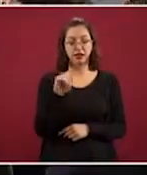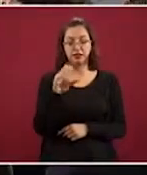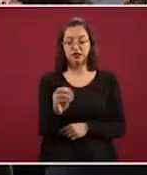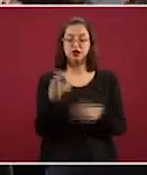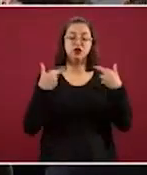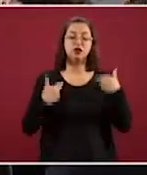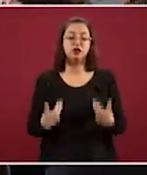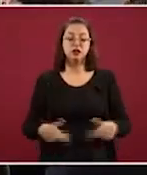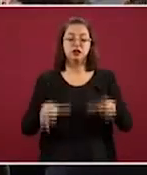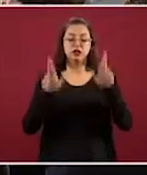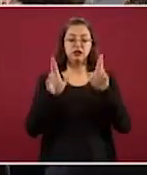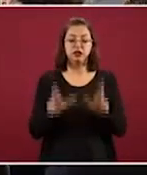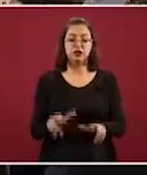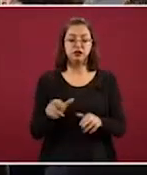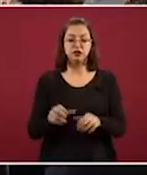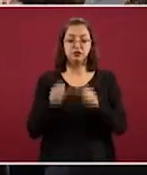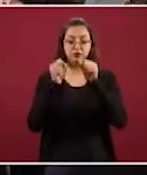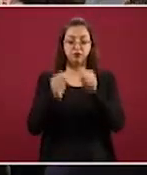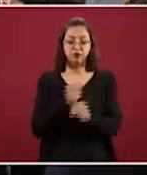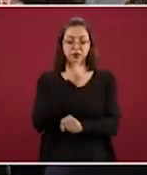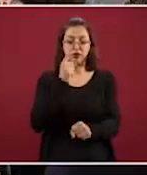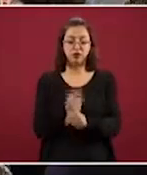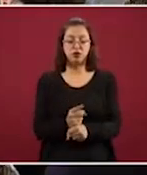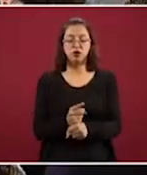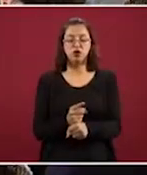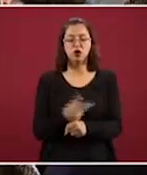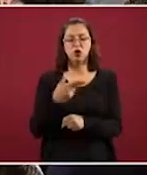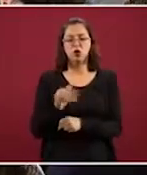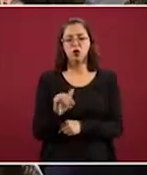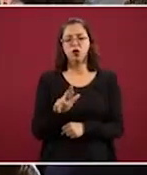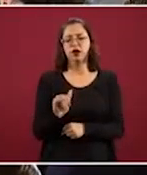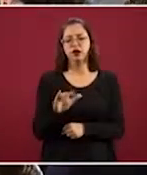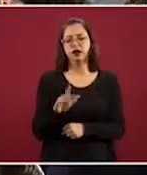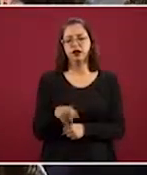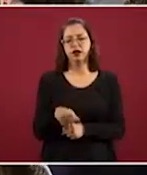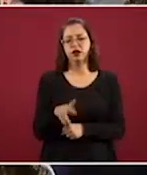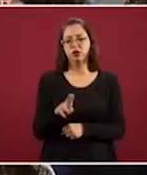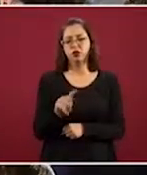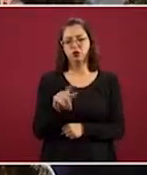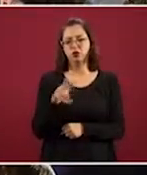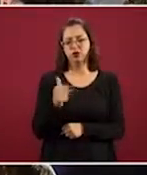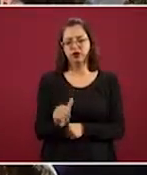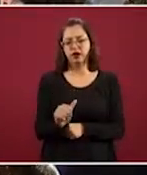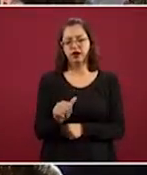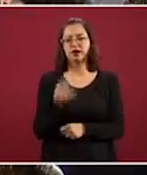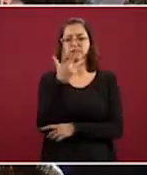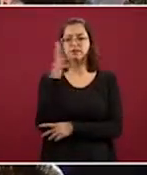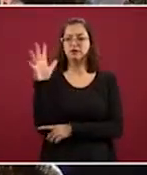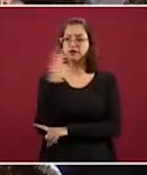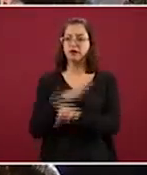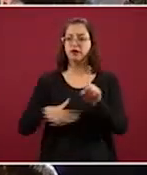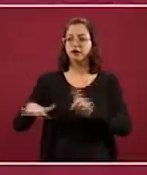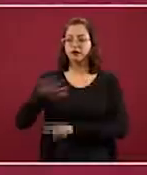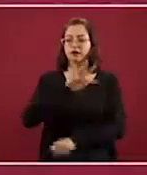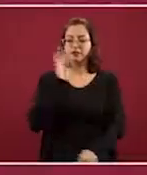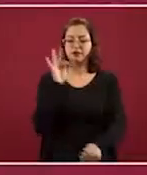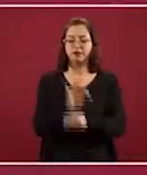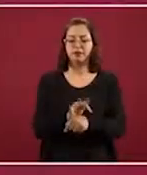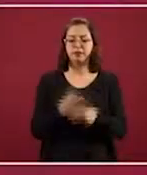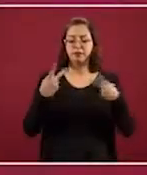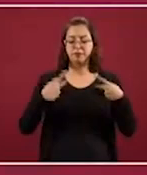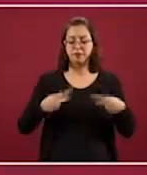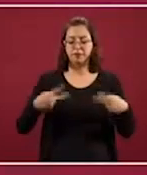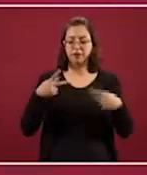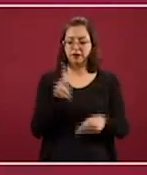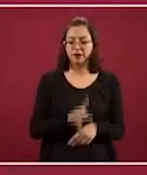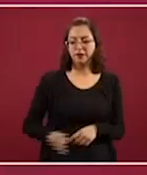del Consejo de Seguridad de Wirikuta, defensor del medio ambiente y de los derechos de los pueblos originarios